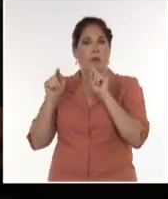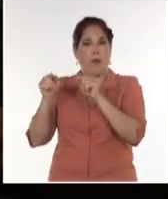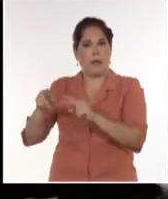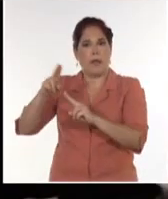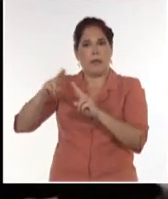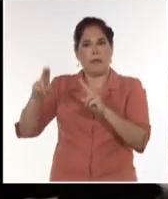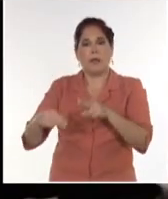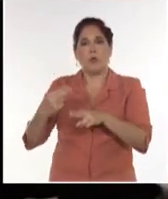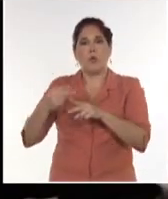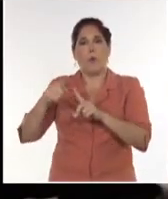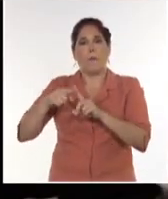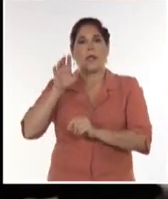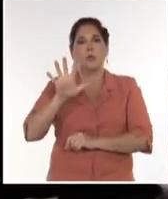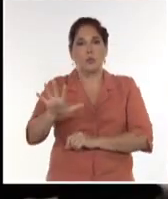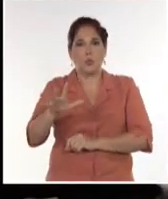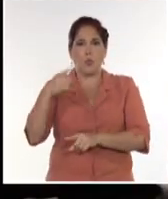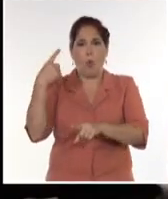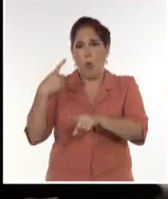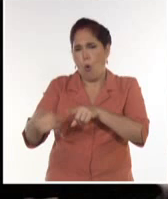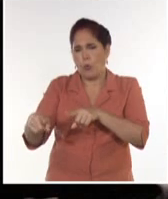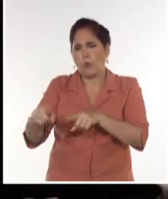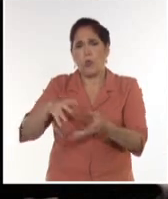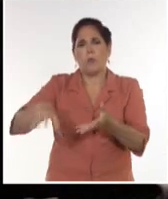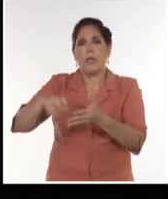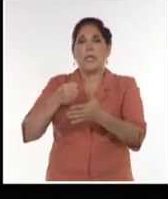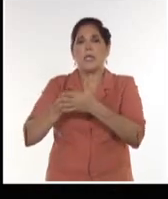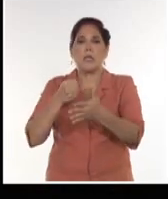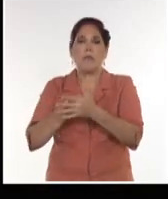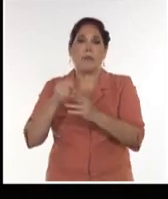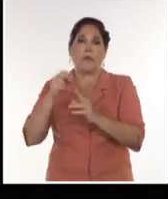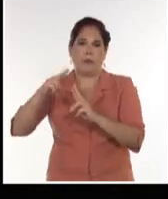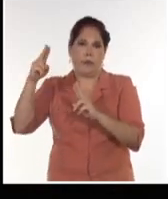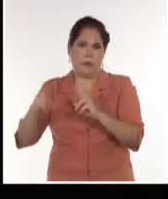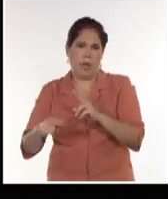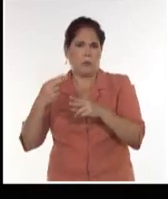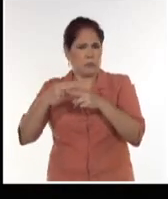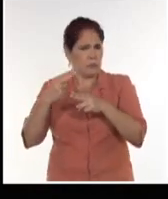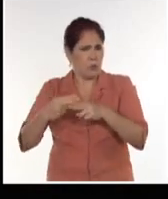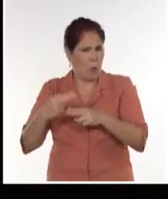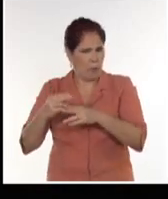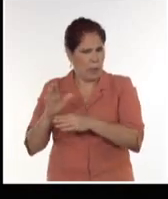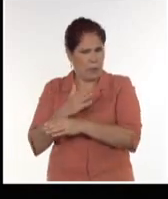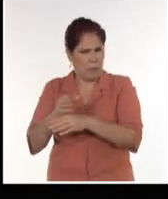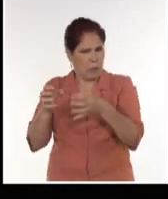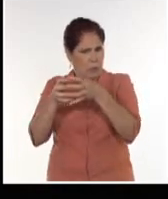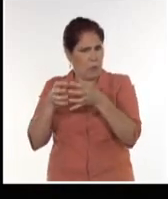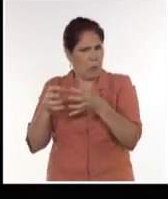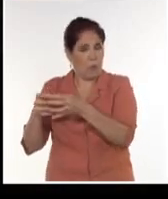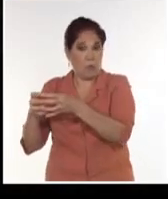Tuyo, Retablos y La Salamandra e Impulso Teatro, una oportunidad para valorar el